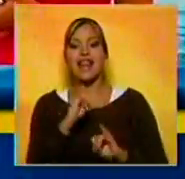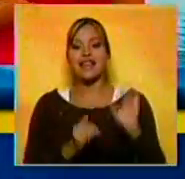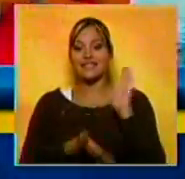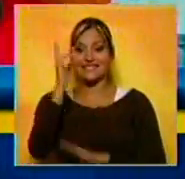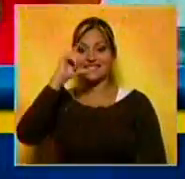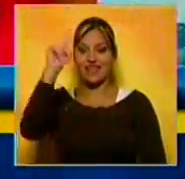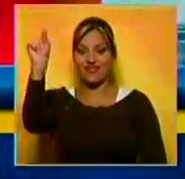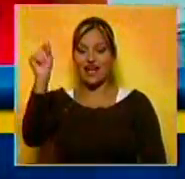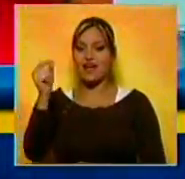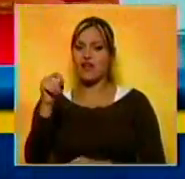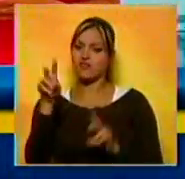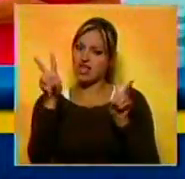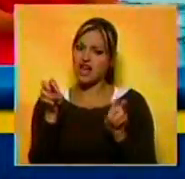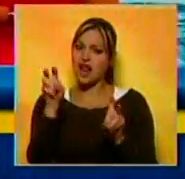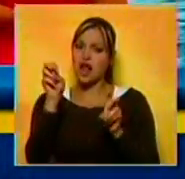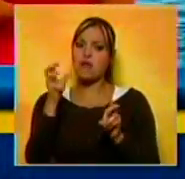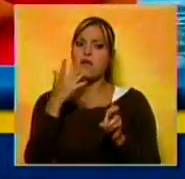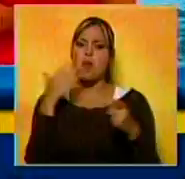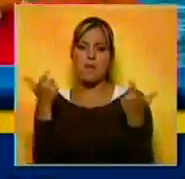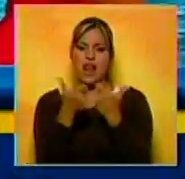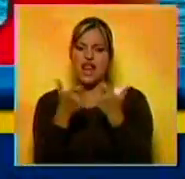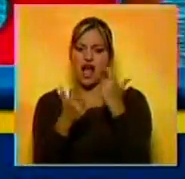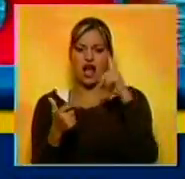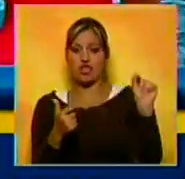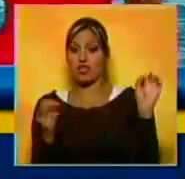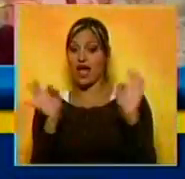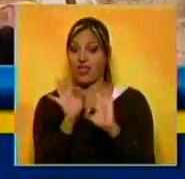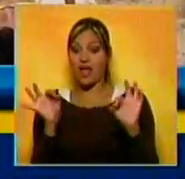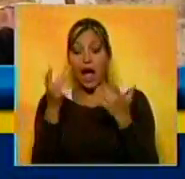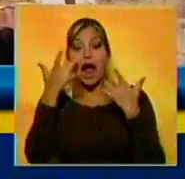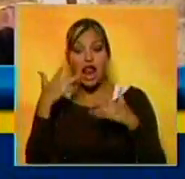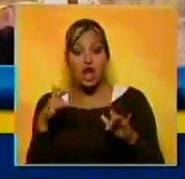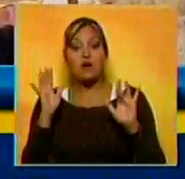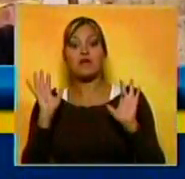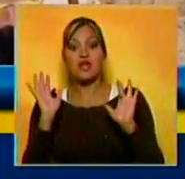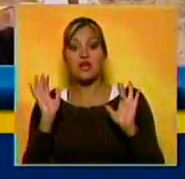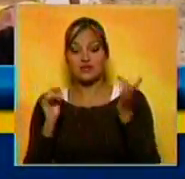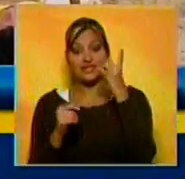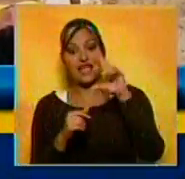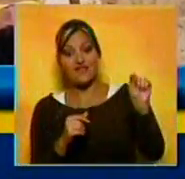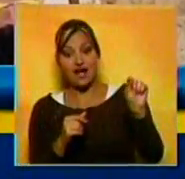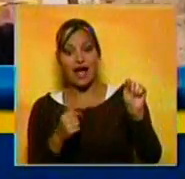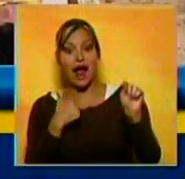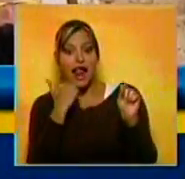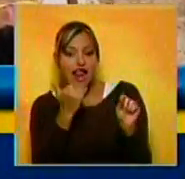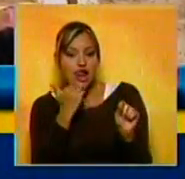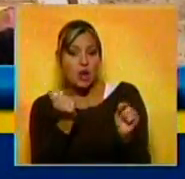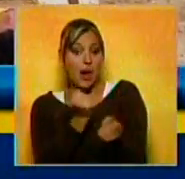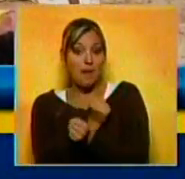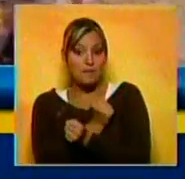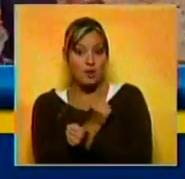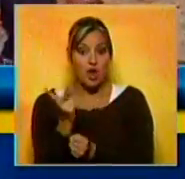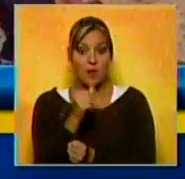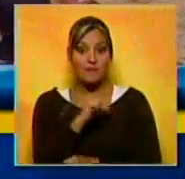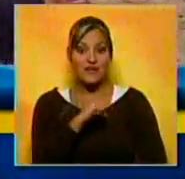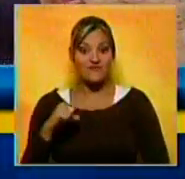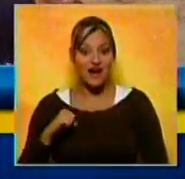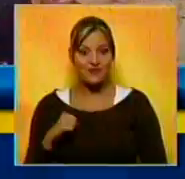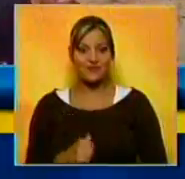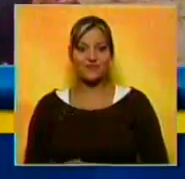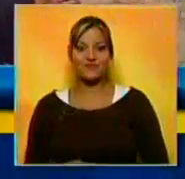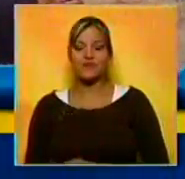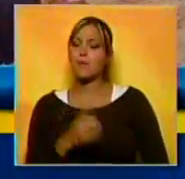¿no? Que muy raro que salieran peleados. Y que posiblemente se iban de aquí a un encuentro amoroso. Pero si yo estoy